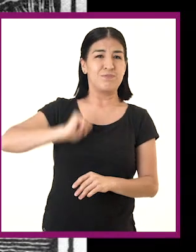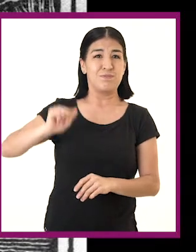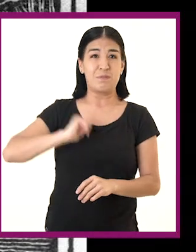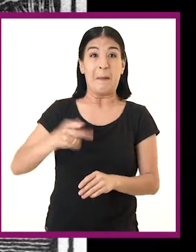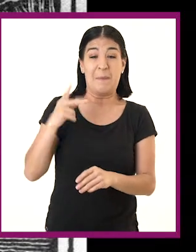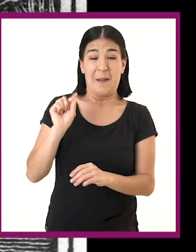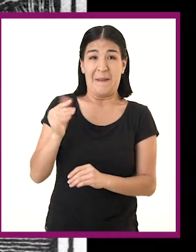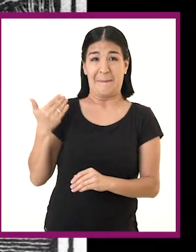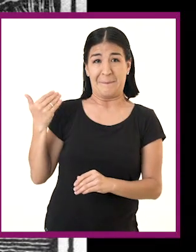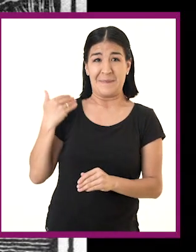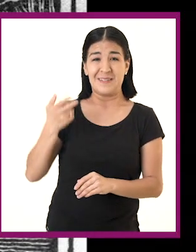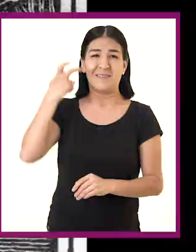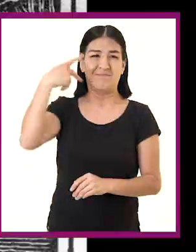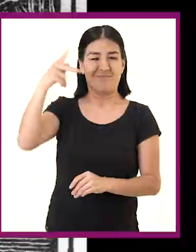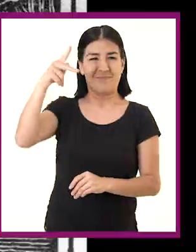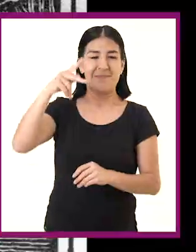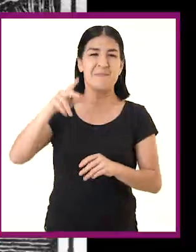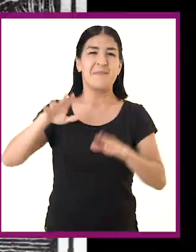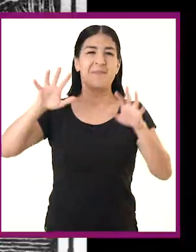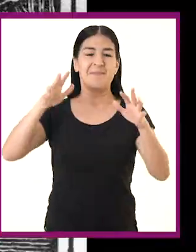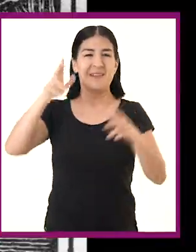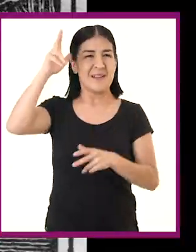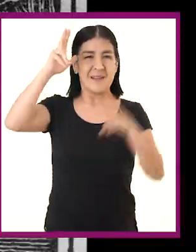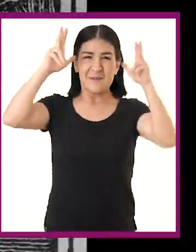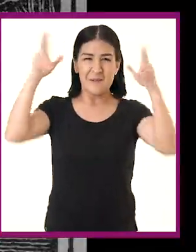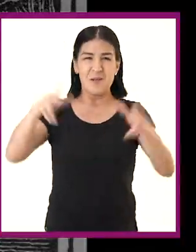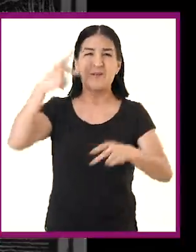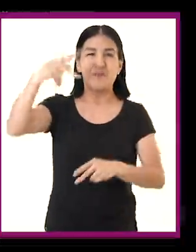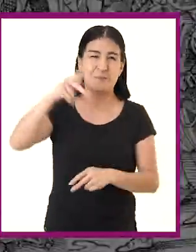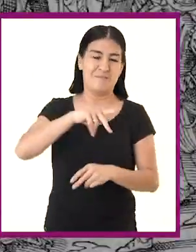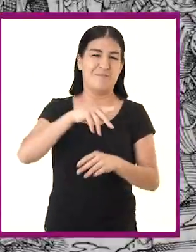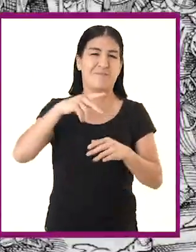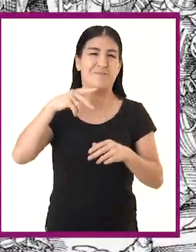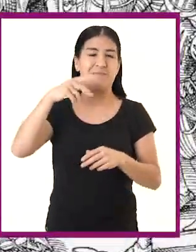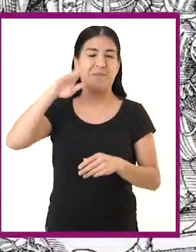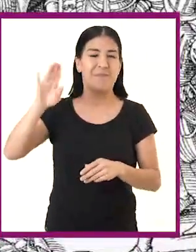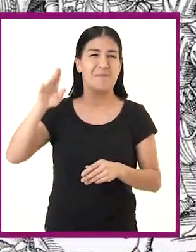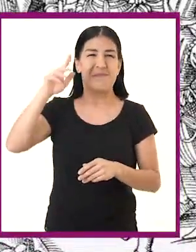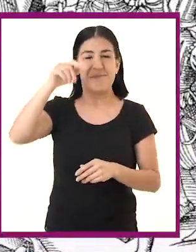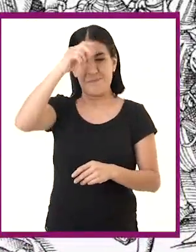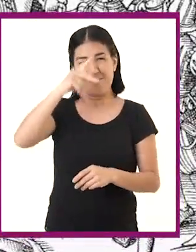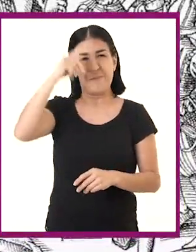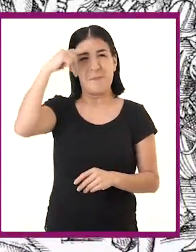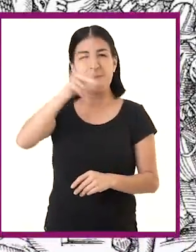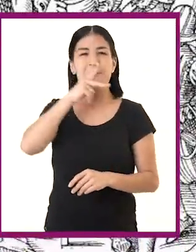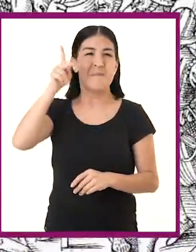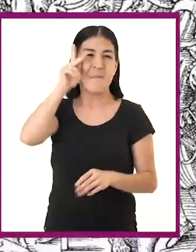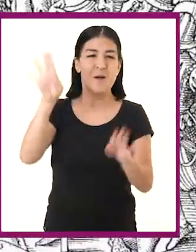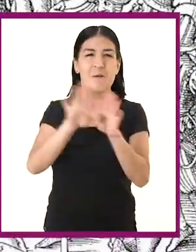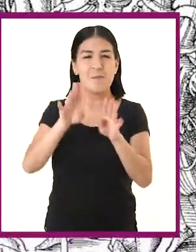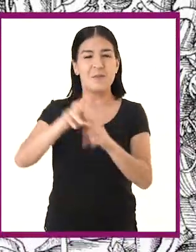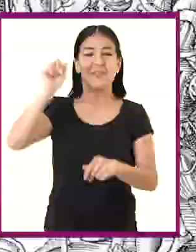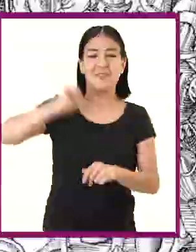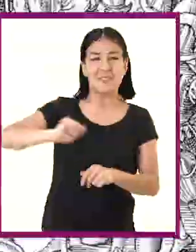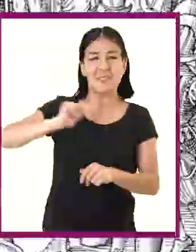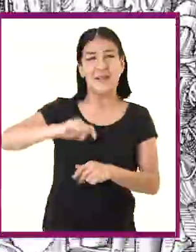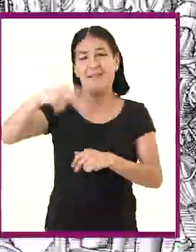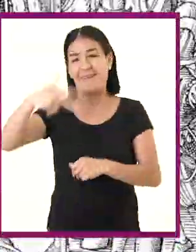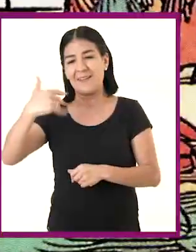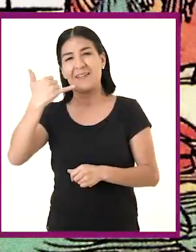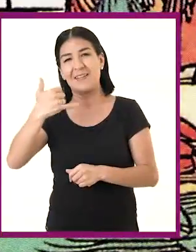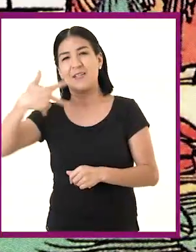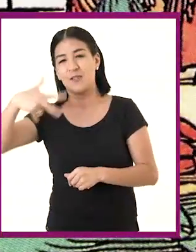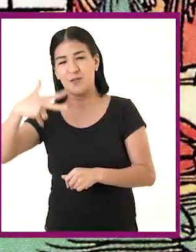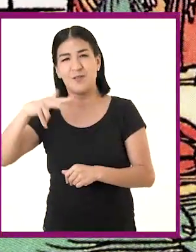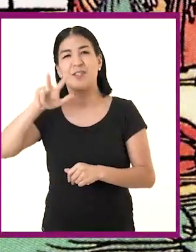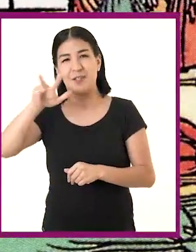hace pocos años el Vaticano pidió perdón por los métodos no evangélicos que utilizó la Iglesia entre los siglos XIII y XVIII